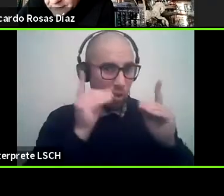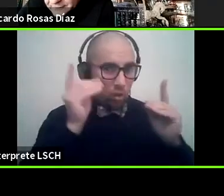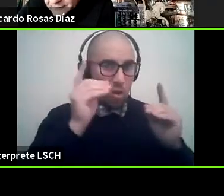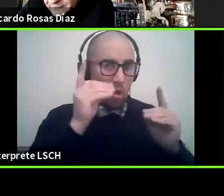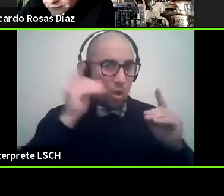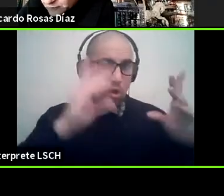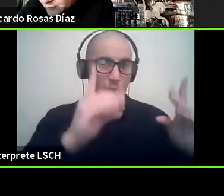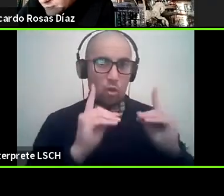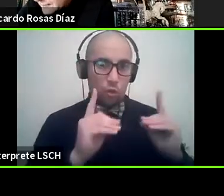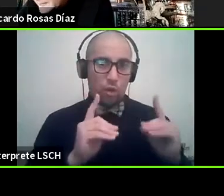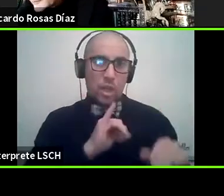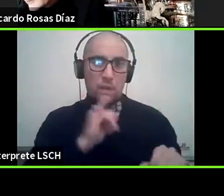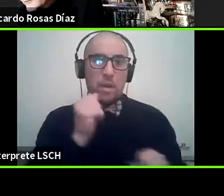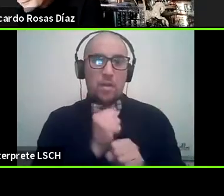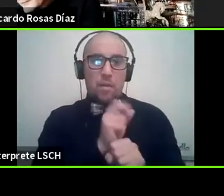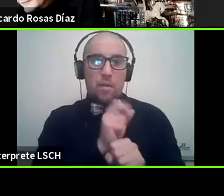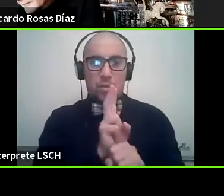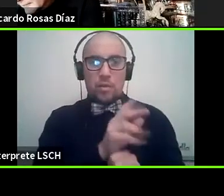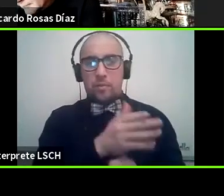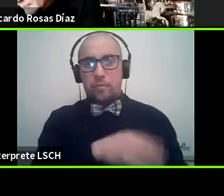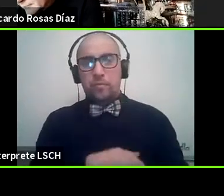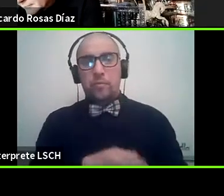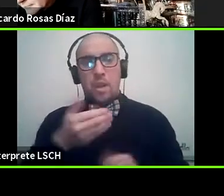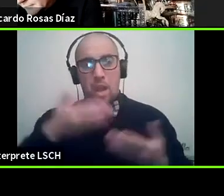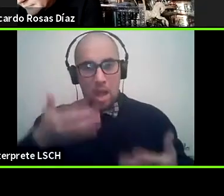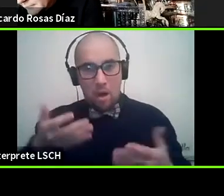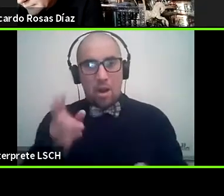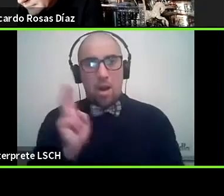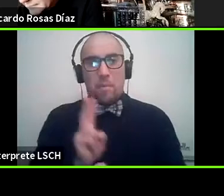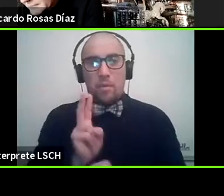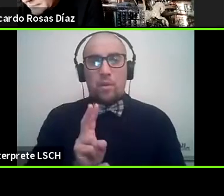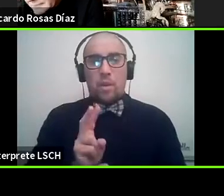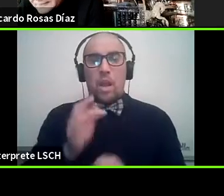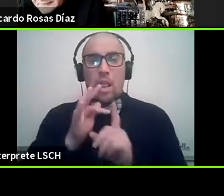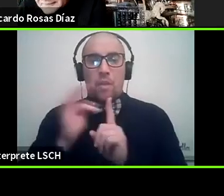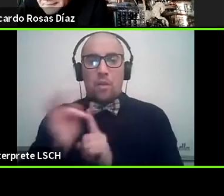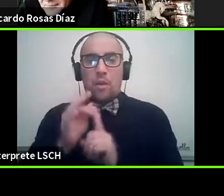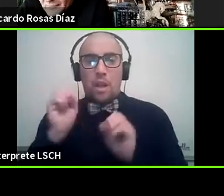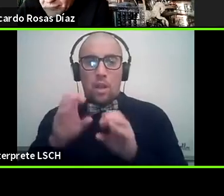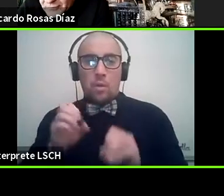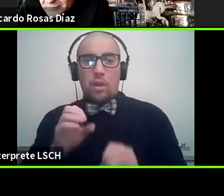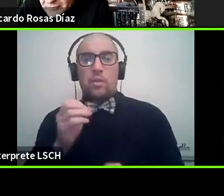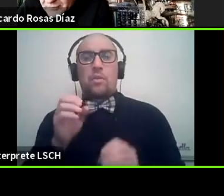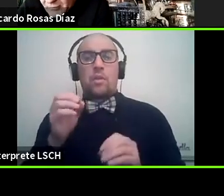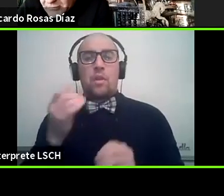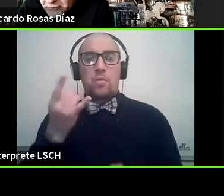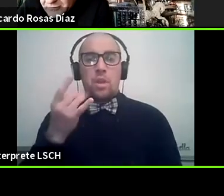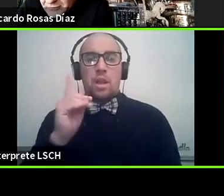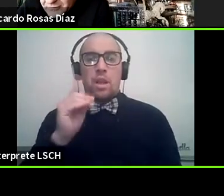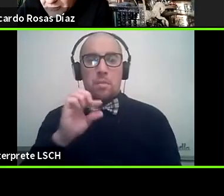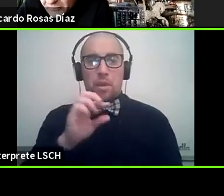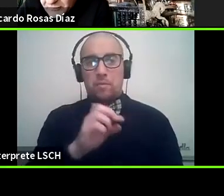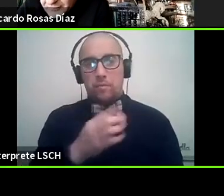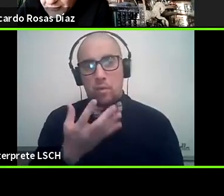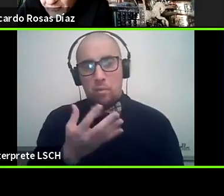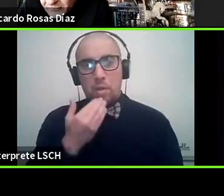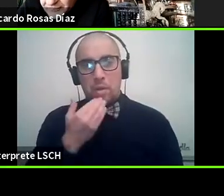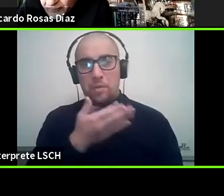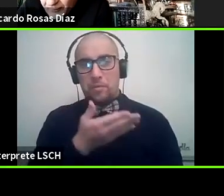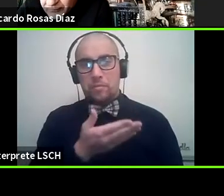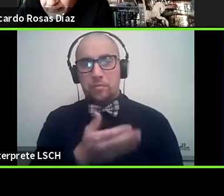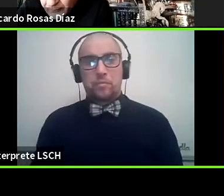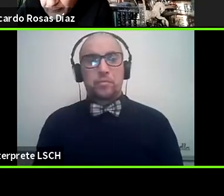académico. Y actualmente es profesora titular de la Facultad de Educación de la Universidad Diego Portales, como también nos comentaba